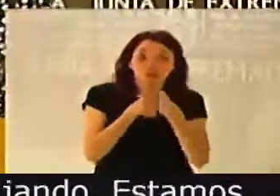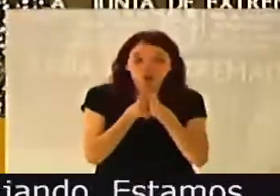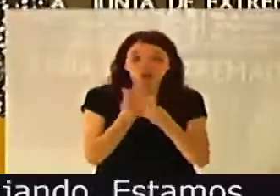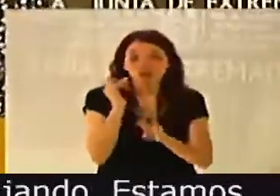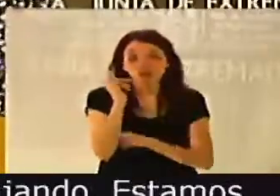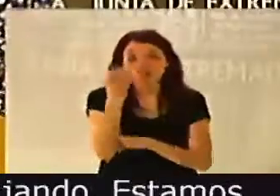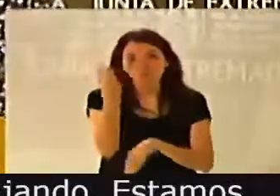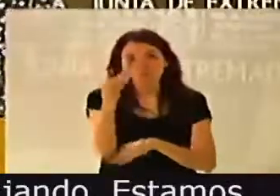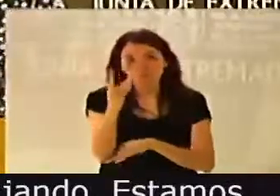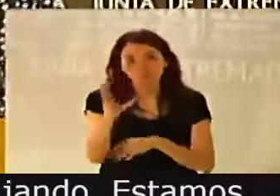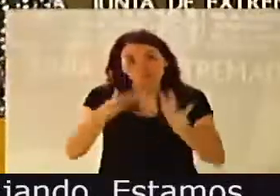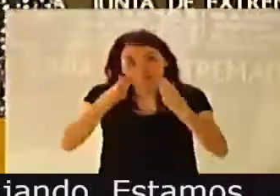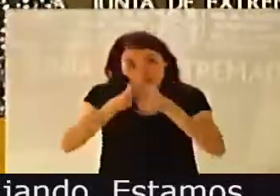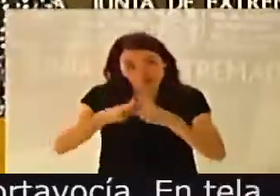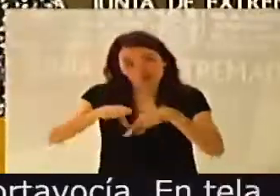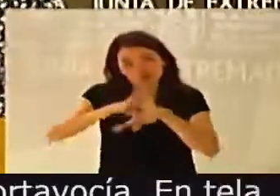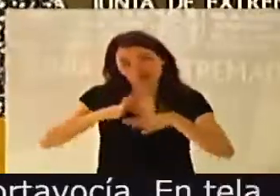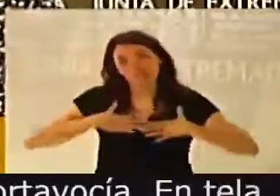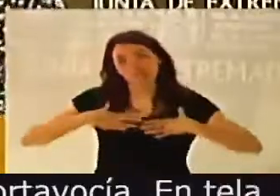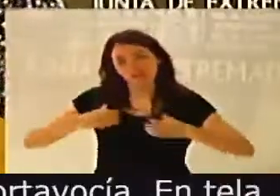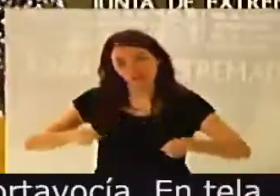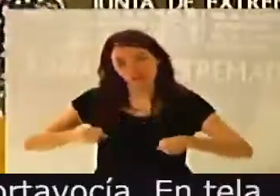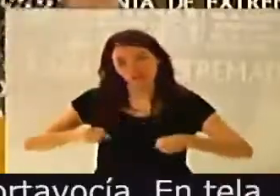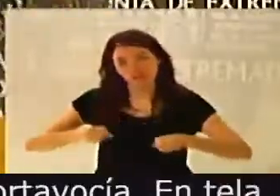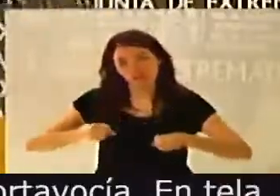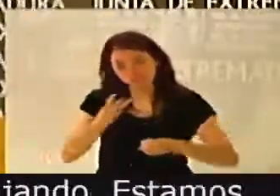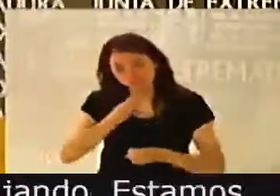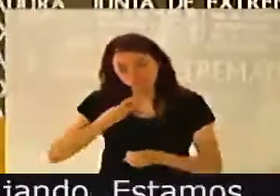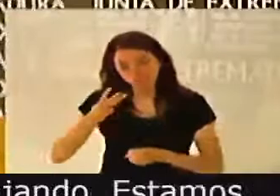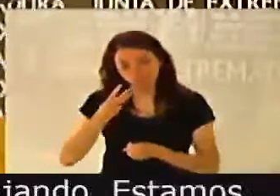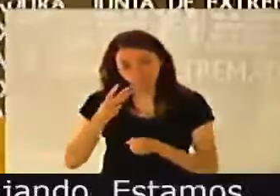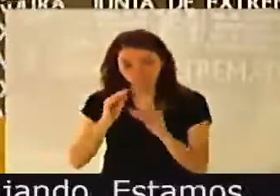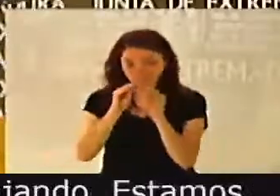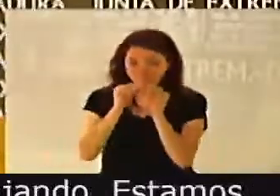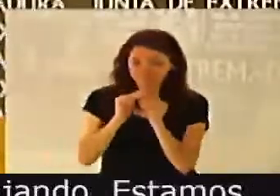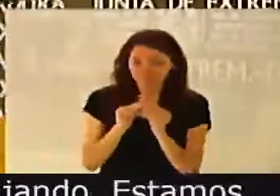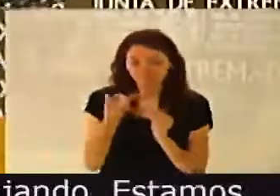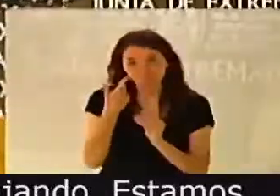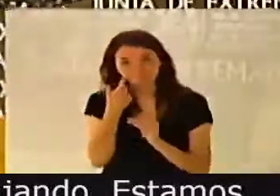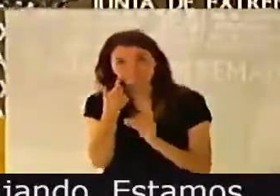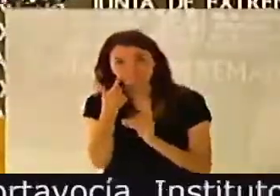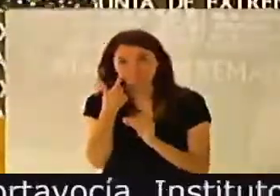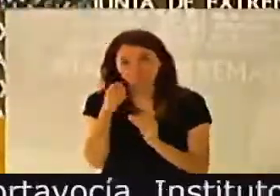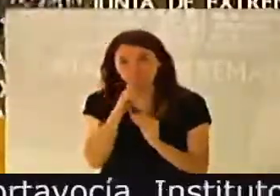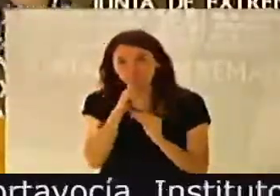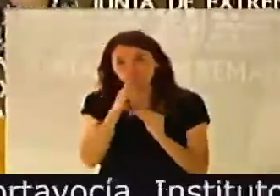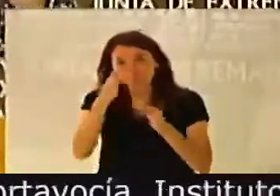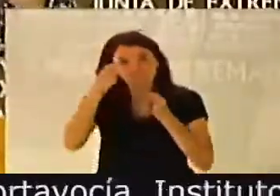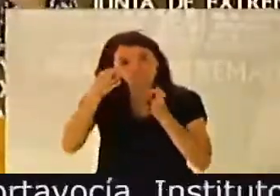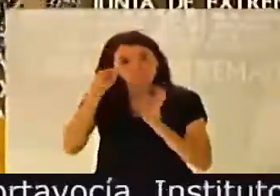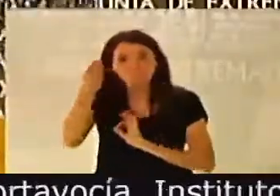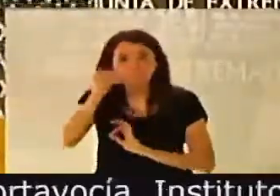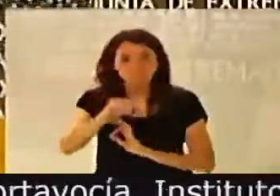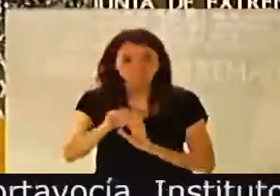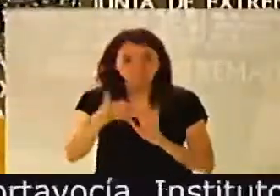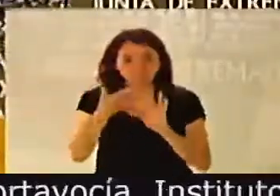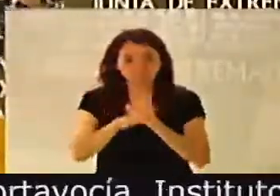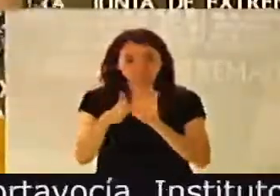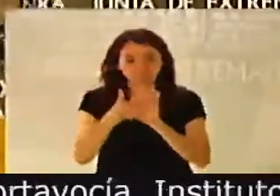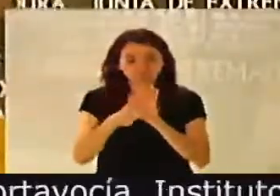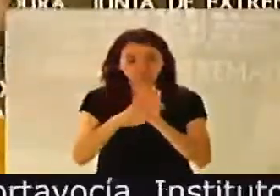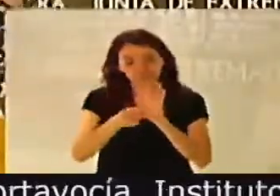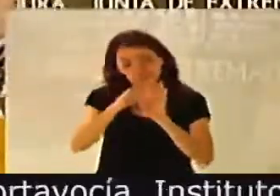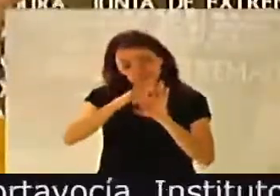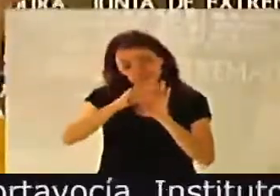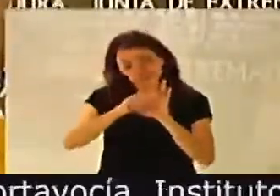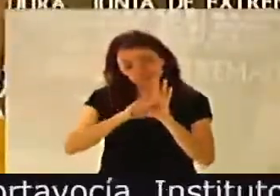Consejería de Sanidad, Autoridad Sanitaria de la región, en cómo quedarán reguladas con un mayor nivel de especificidad las actividades de ocio y tiempo